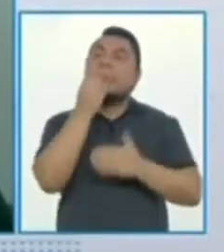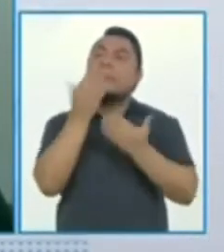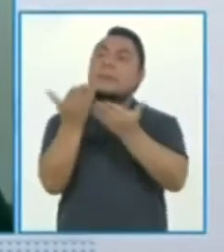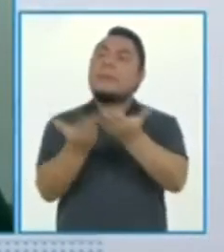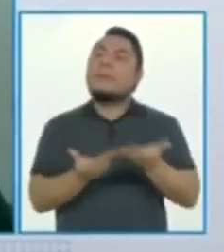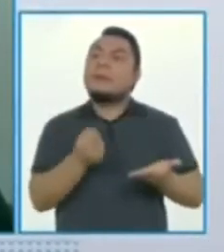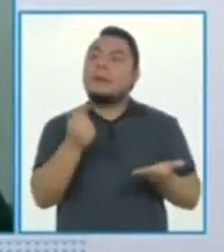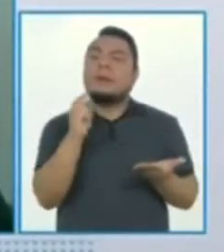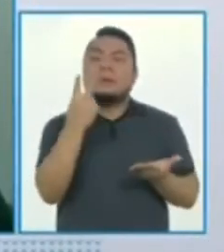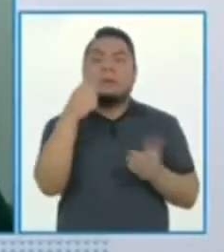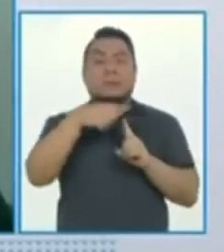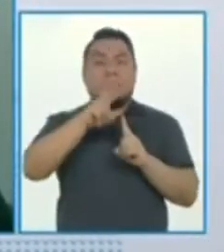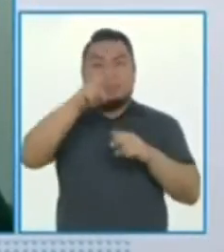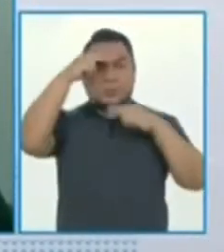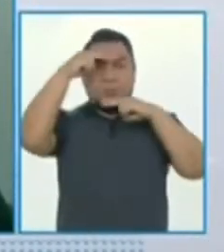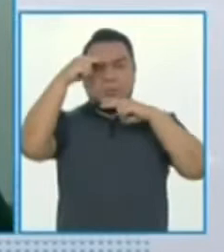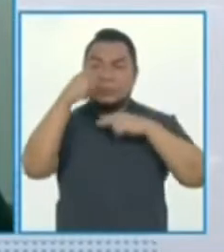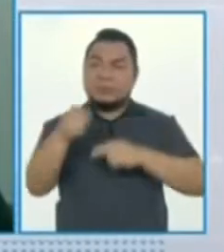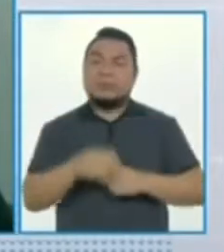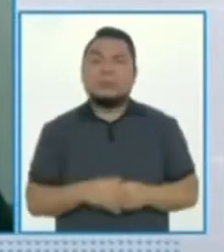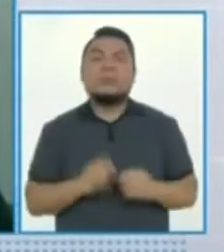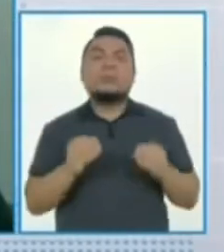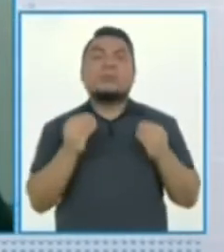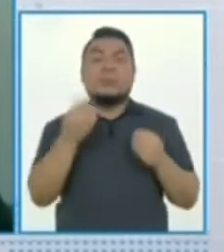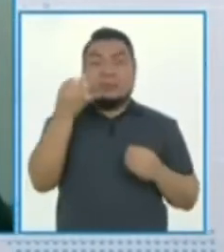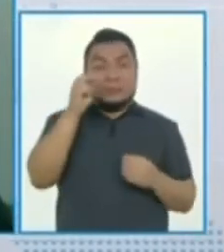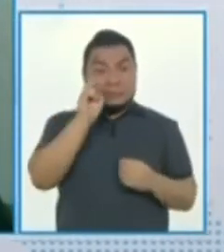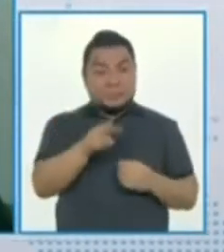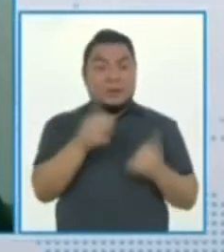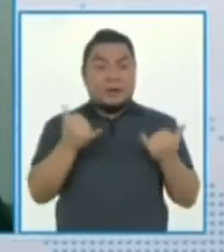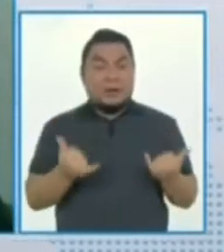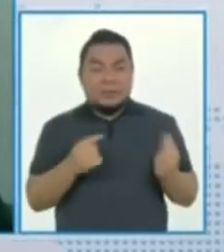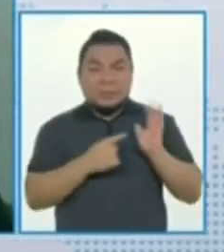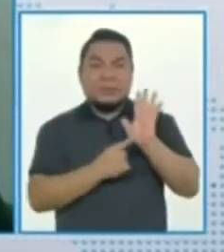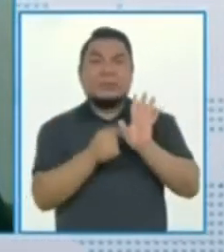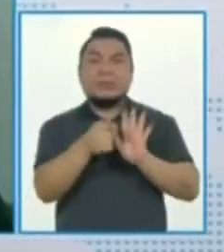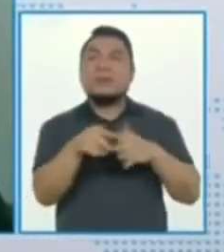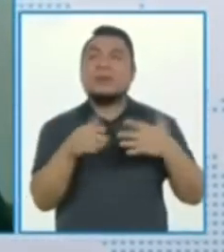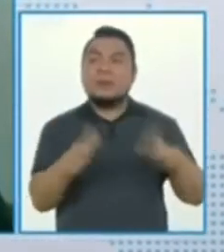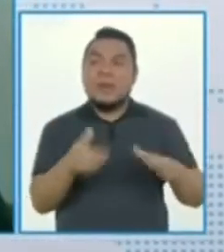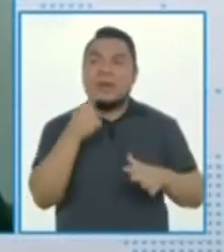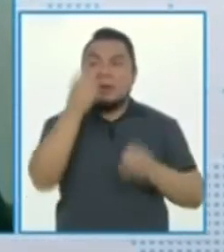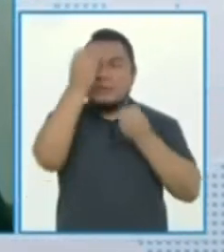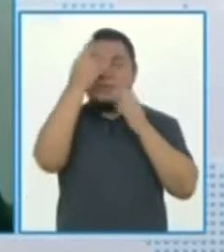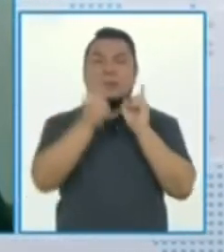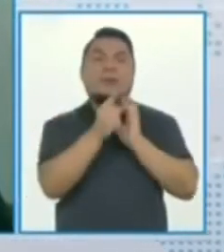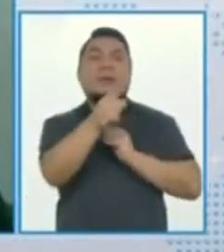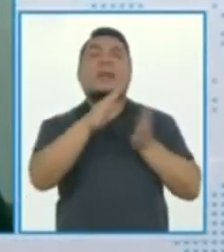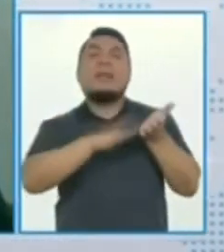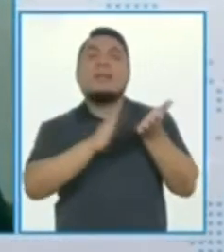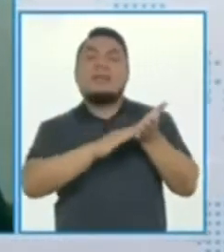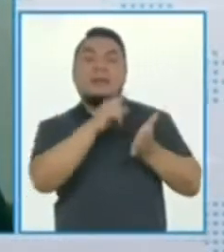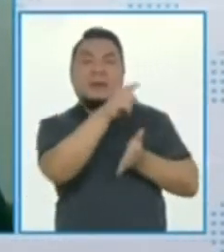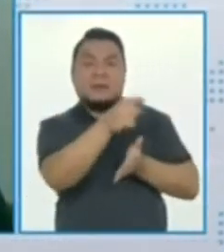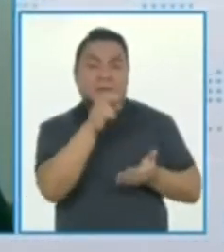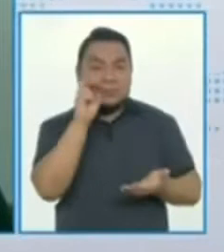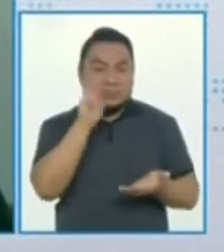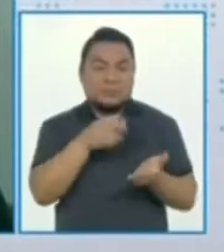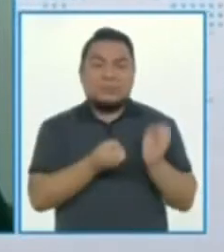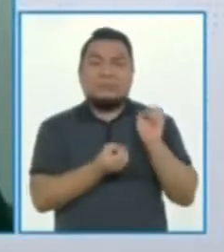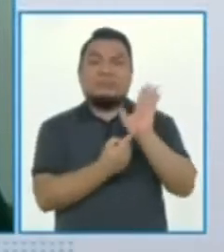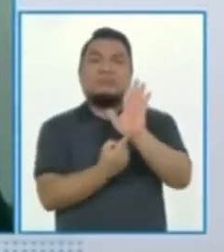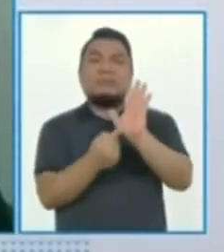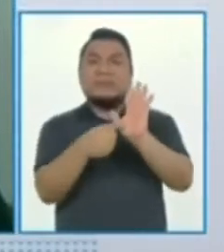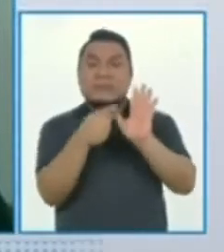bienvenido a la segunda edición de TV Perú Noticias, porque en realidad lo que acabamos de revelar, según lo que ya informa la Defensoría del Pueblo, no